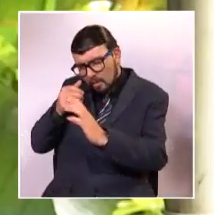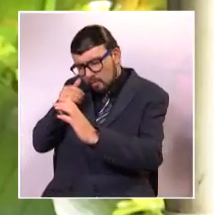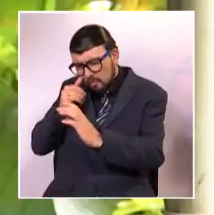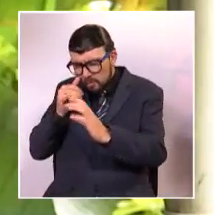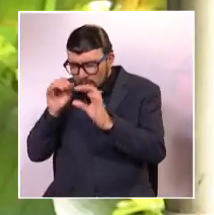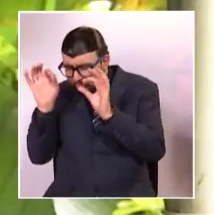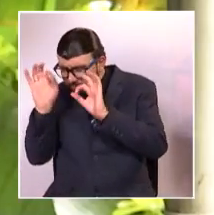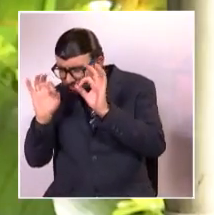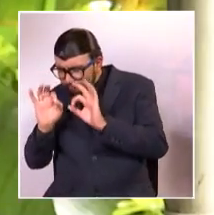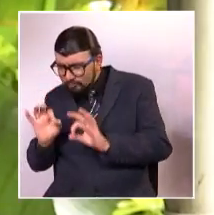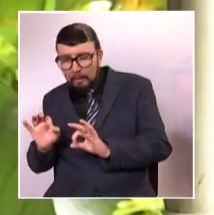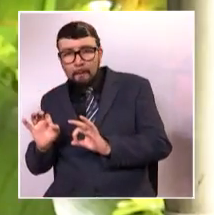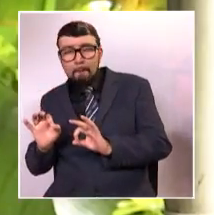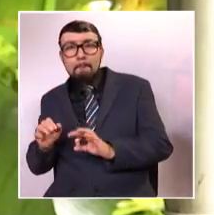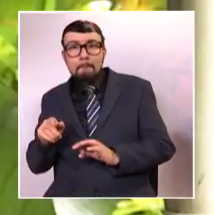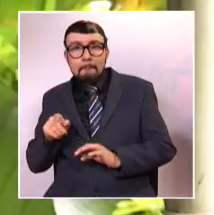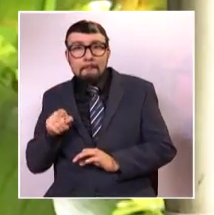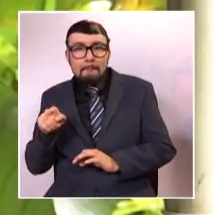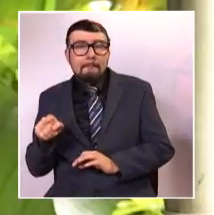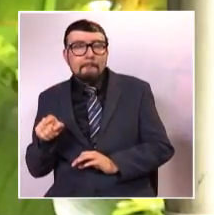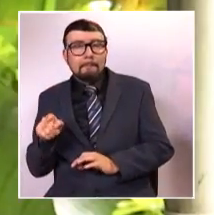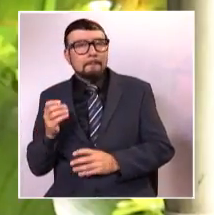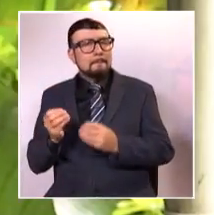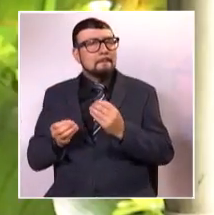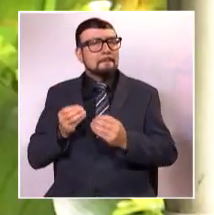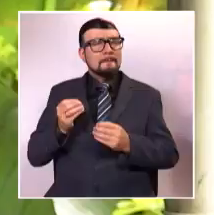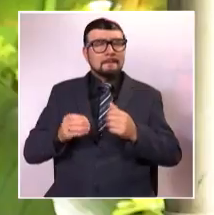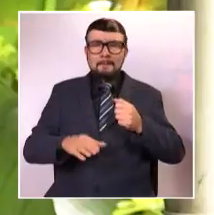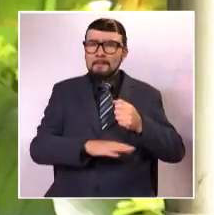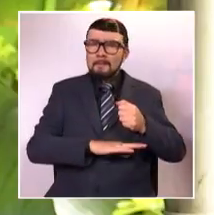Para ello se basan en unos